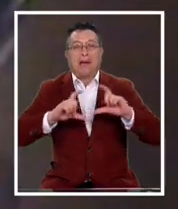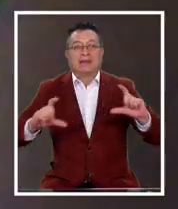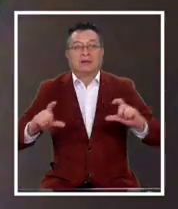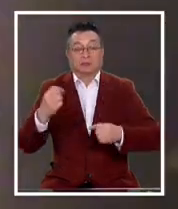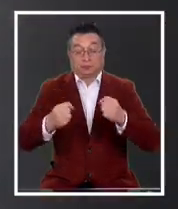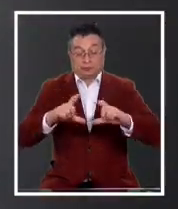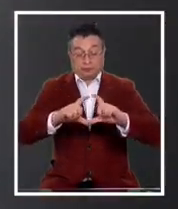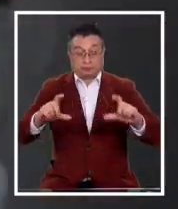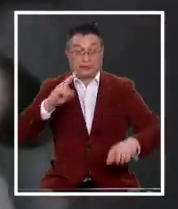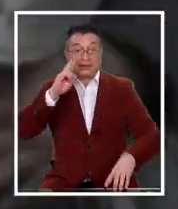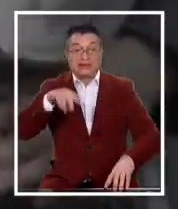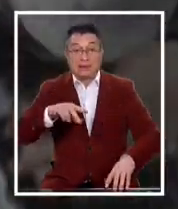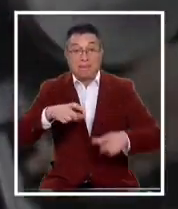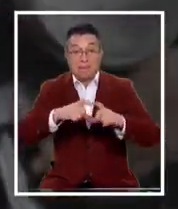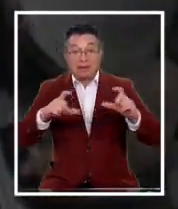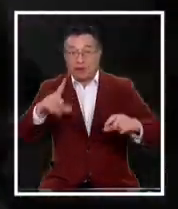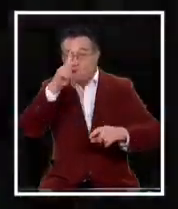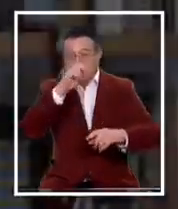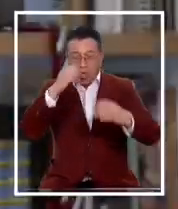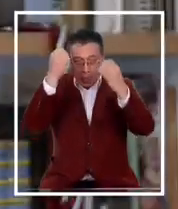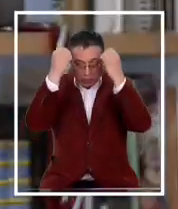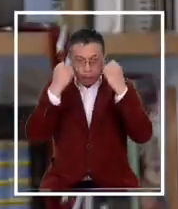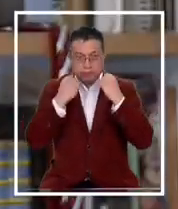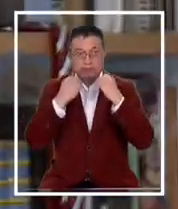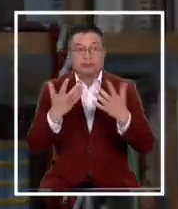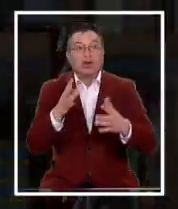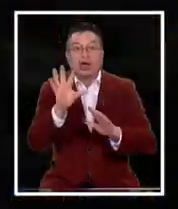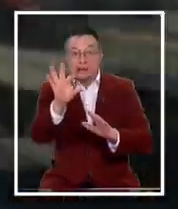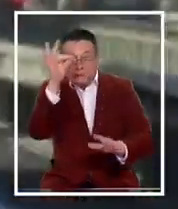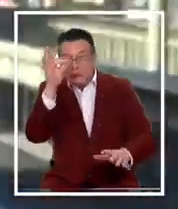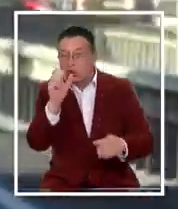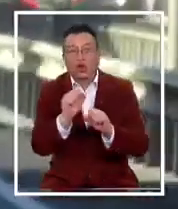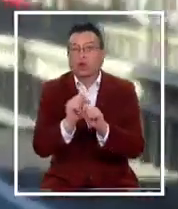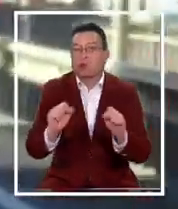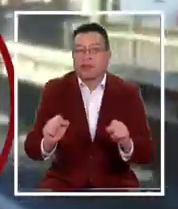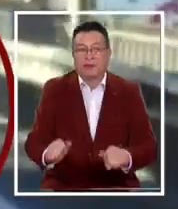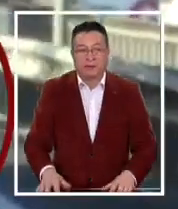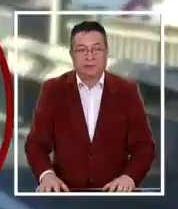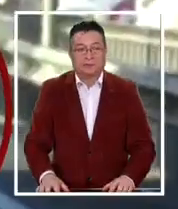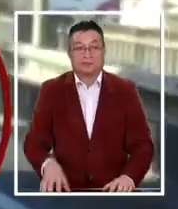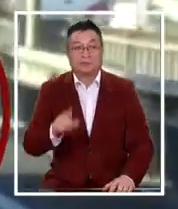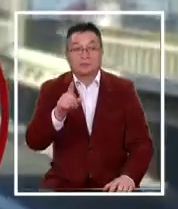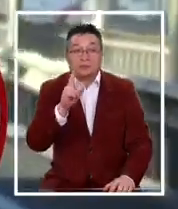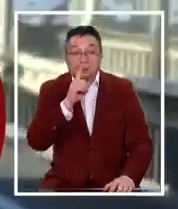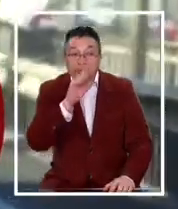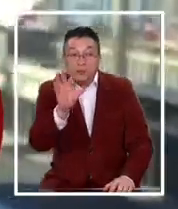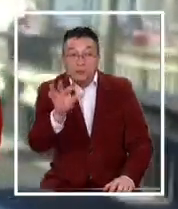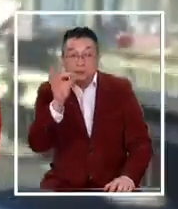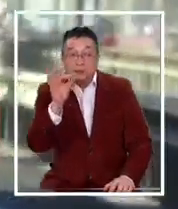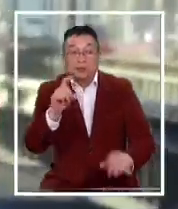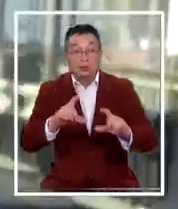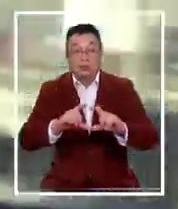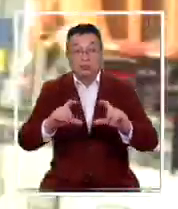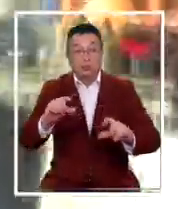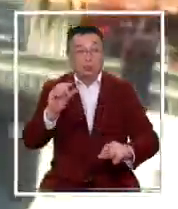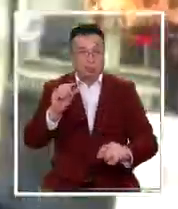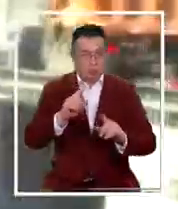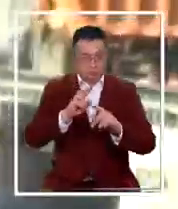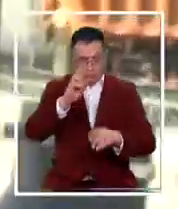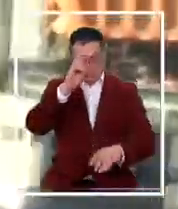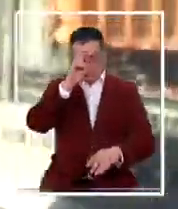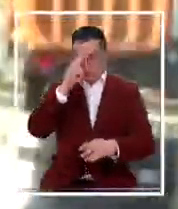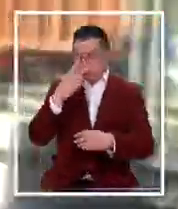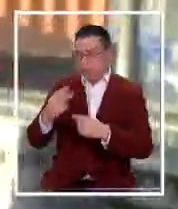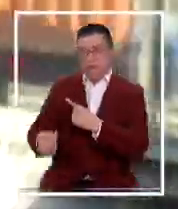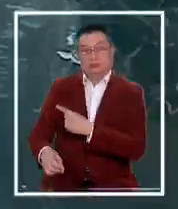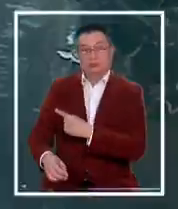patente es un encapuchado sobre ruedas. No hay cómo identificarlo. El último invento, uno pocas veces visto.